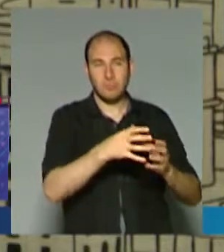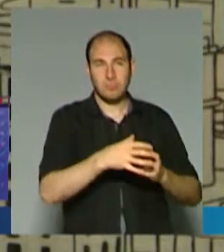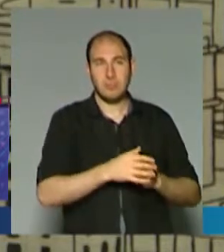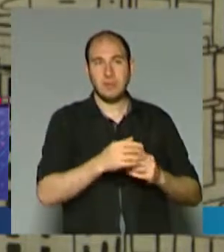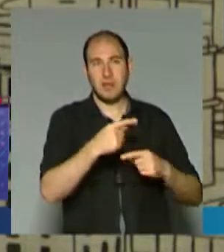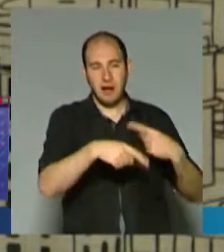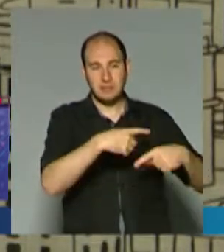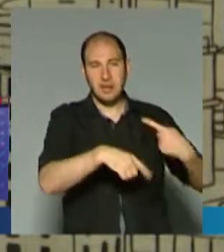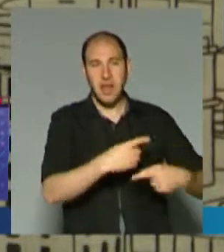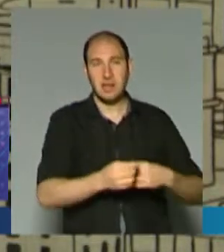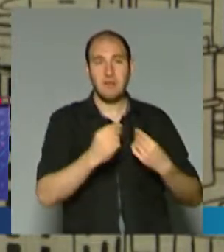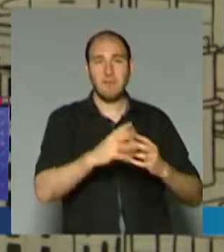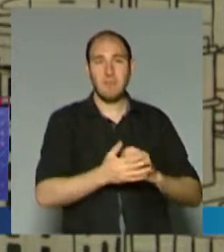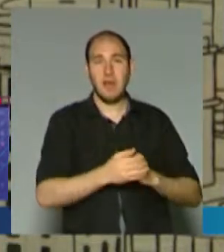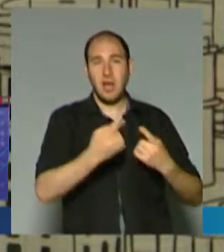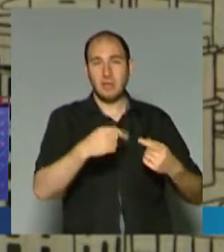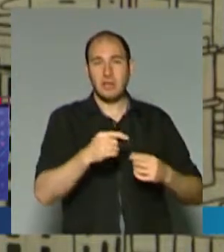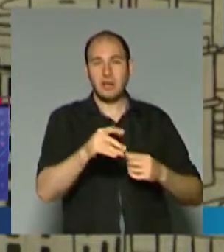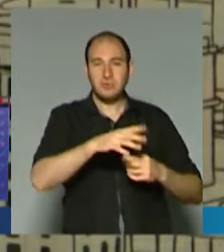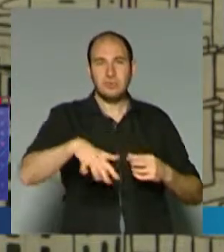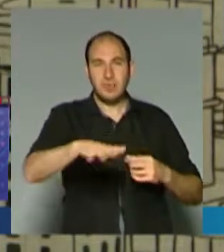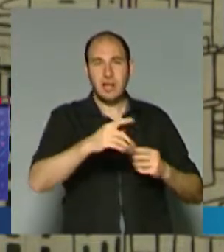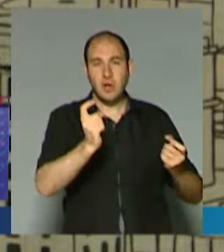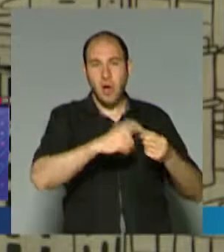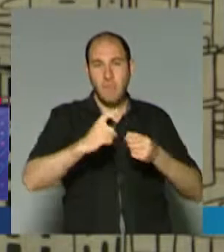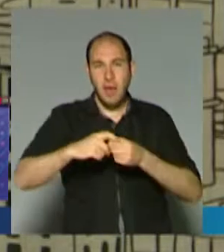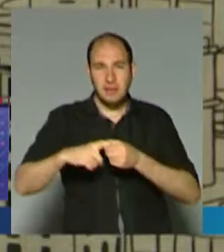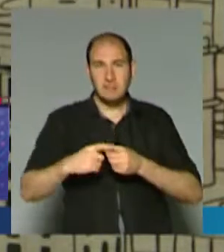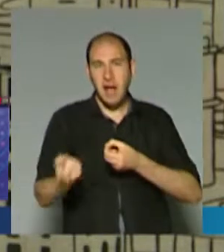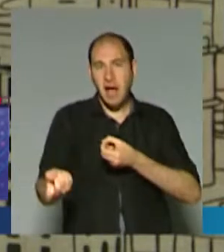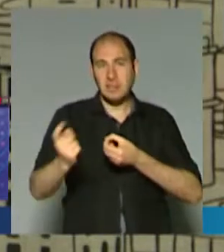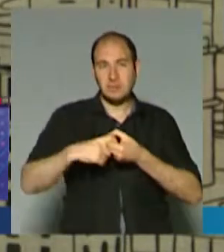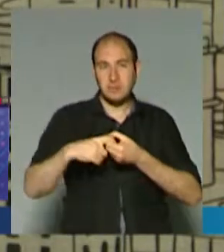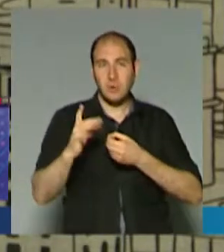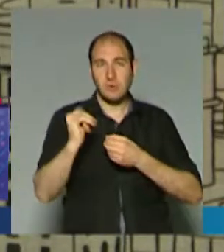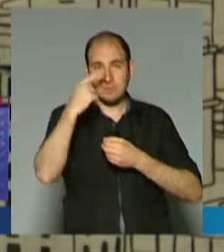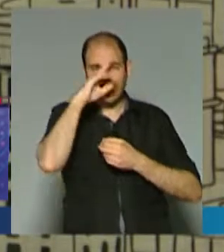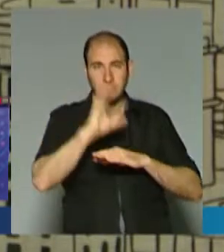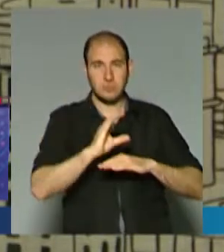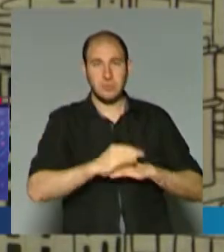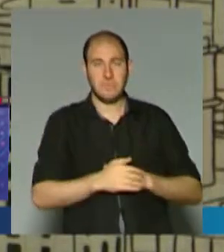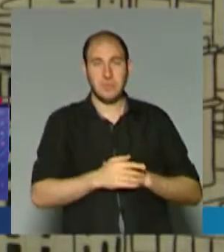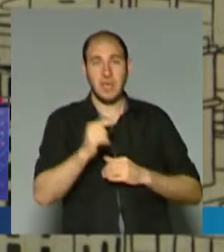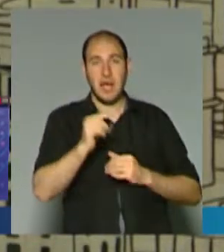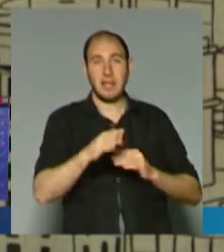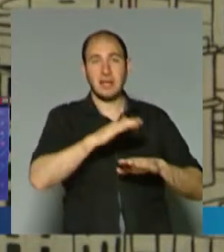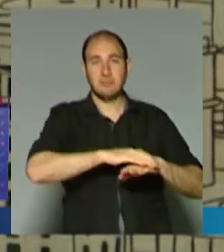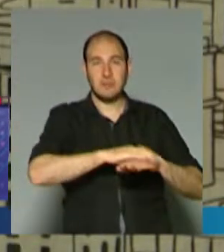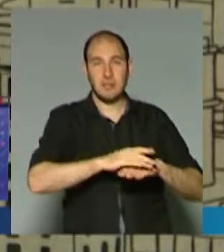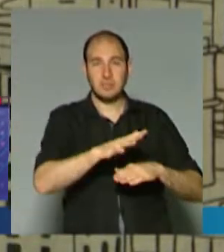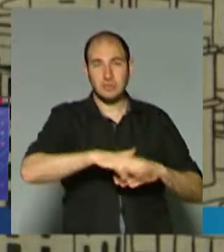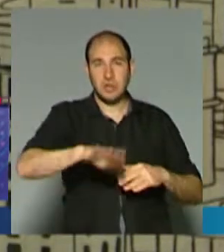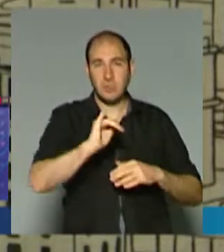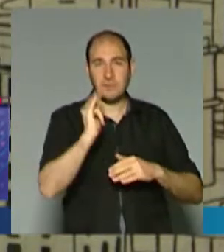de reciclaje a través de nuestros recuperadores urbanos y de las cooperativas que están asociadas a la Universidad Nacional de Cuyo a través de la responsabilidad